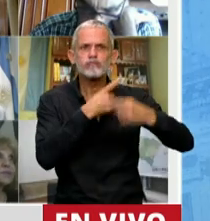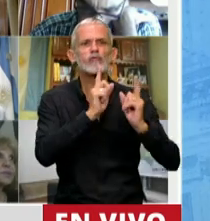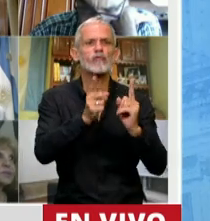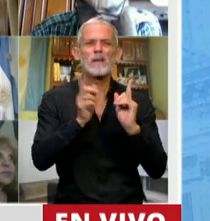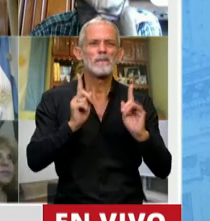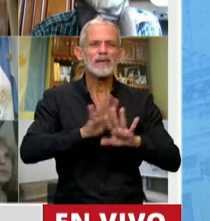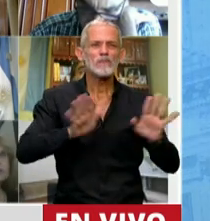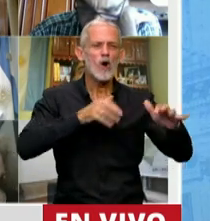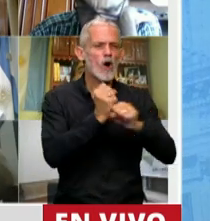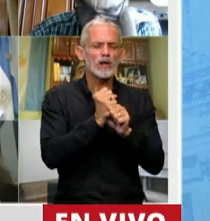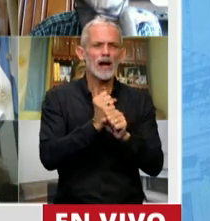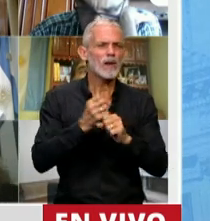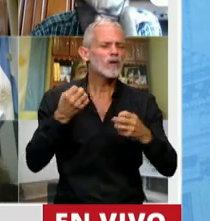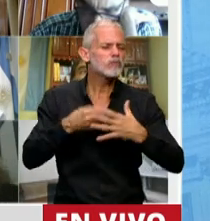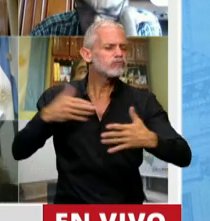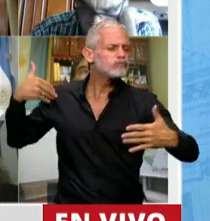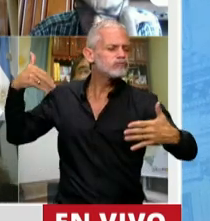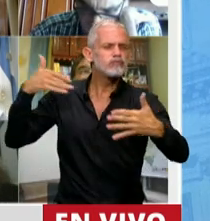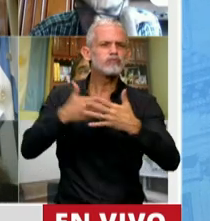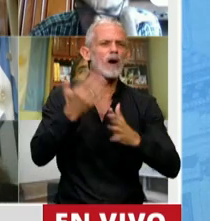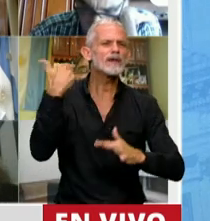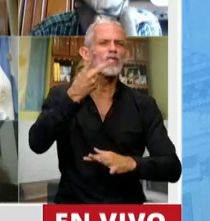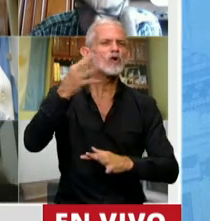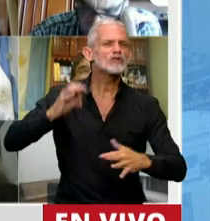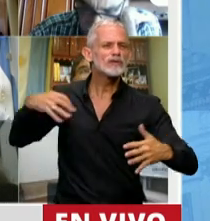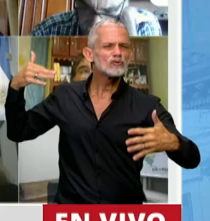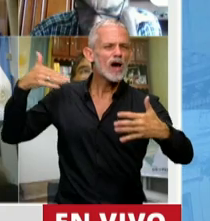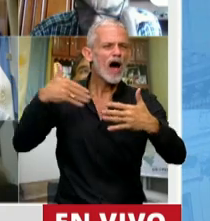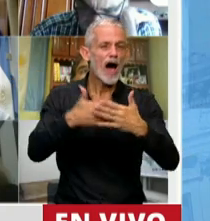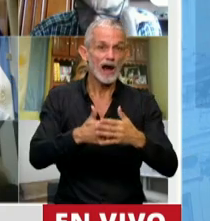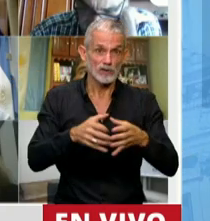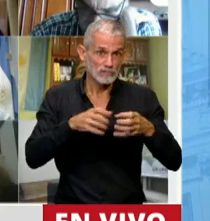viene haciendo desde el inicio de la patria hace más de 200 años.